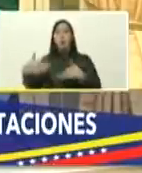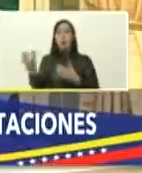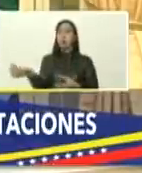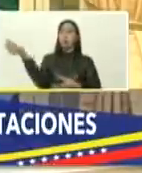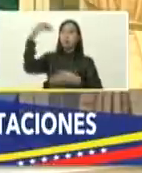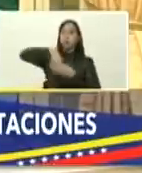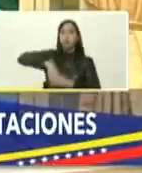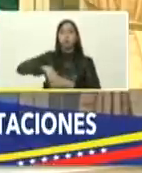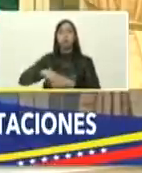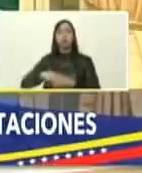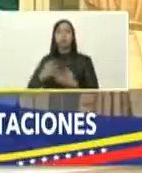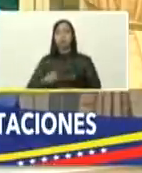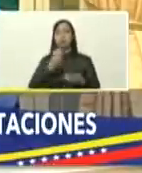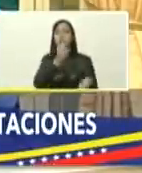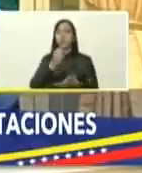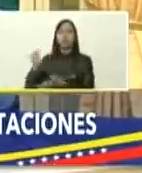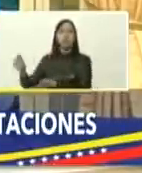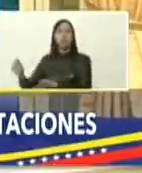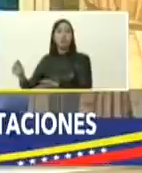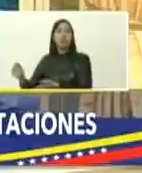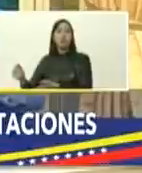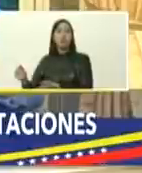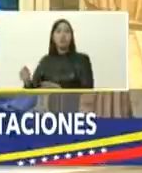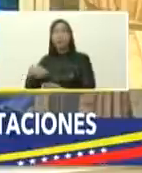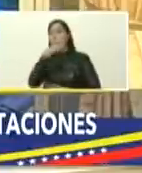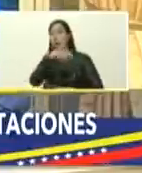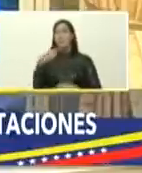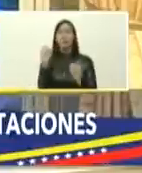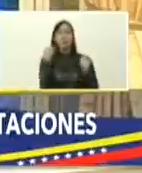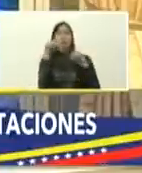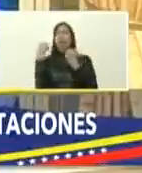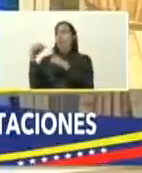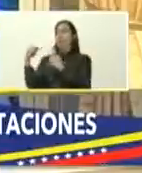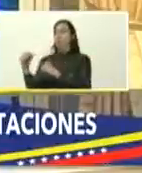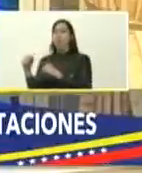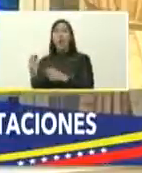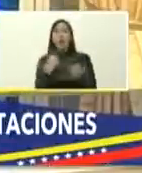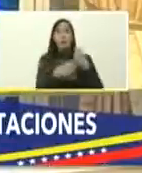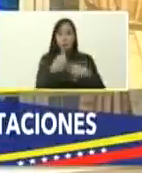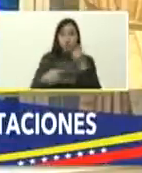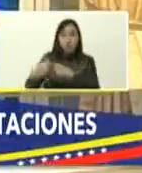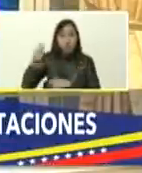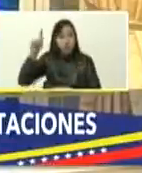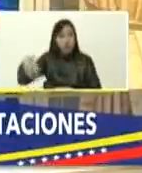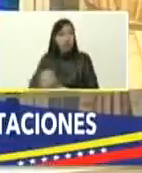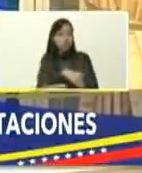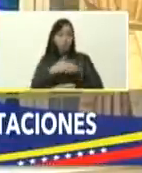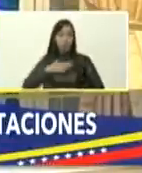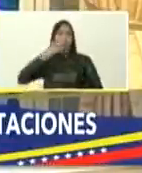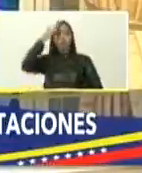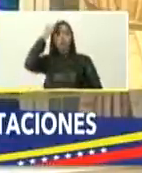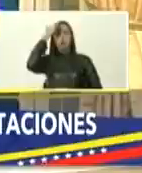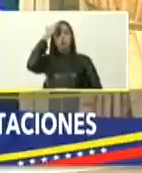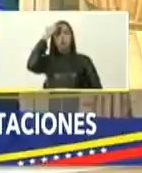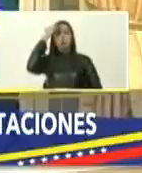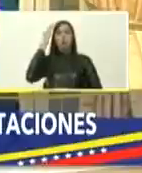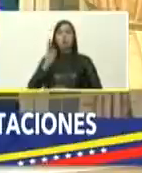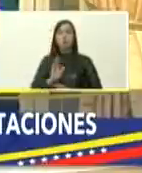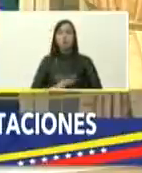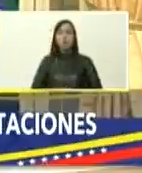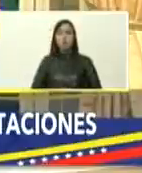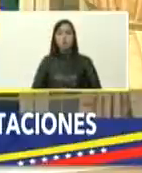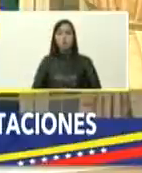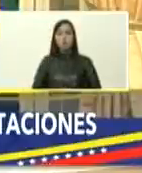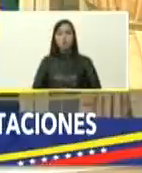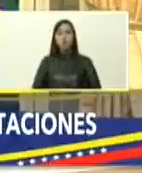CLAP, en las bolsas CLAP. Y la gente lo estaba revendiendo. Yo sé todo, ¿vale? Todo lo que pasa